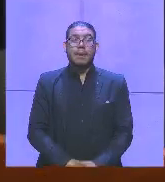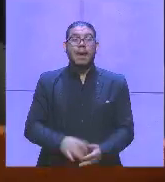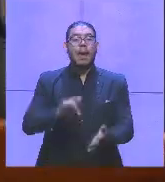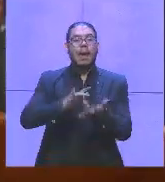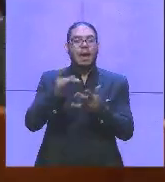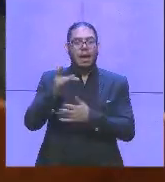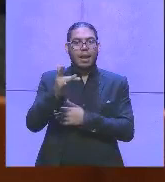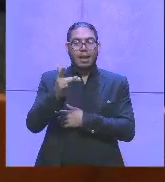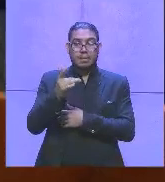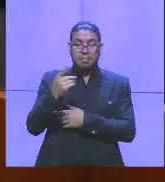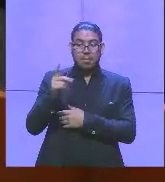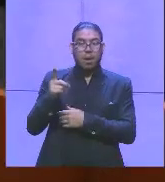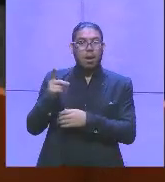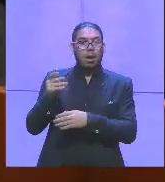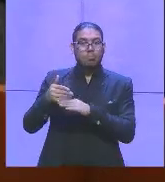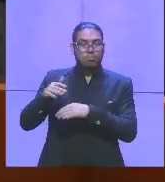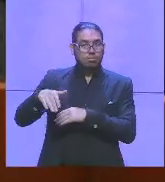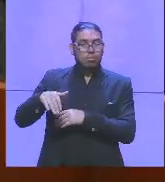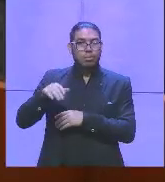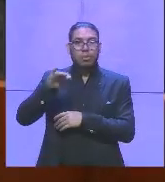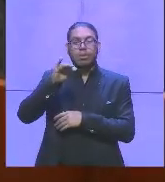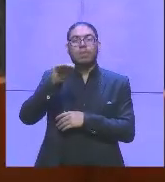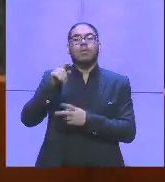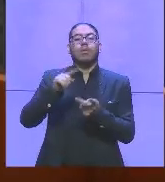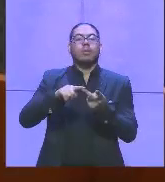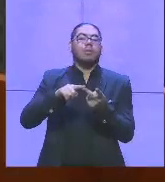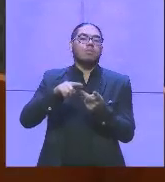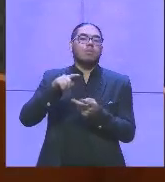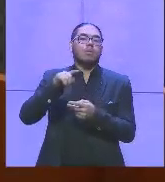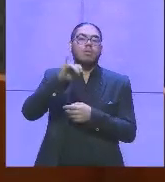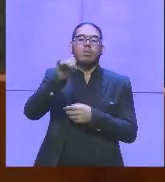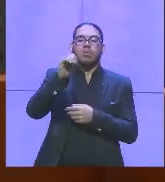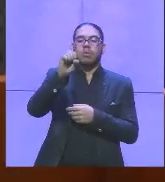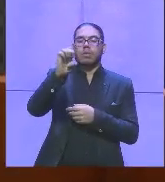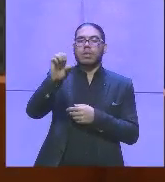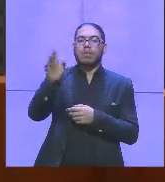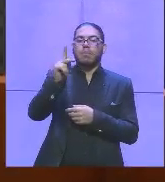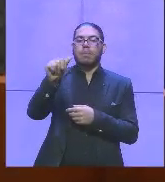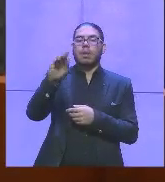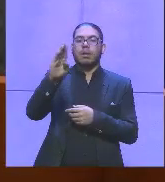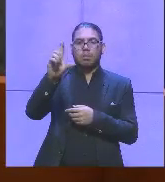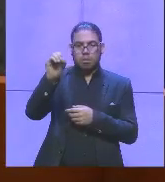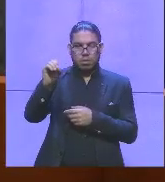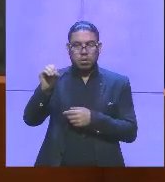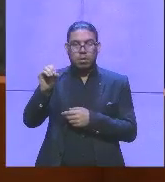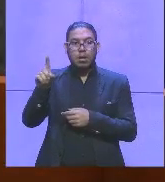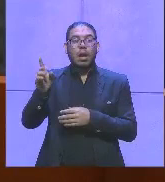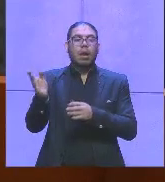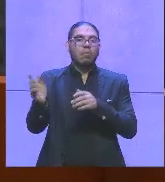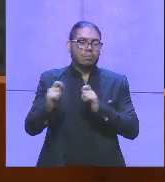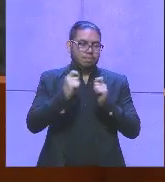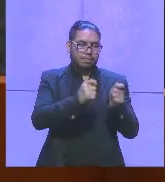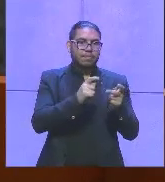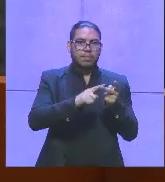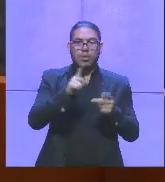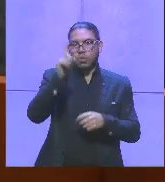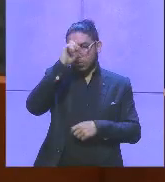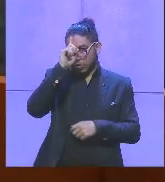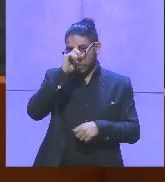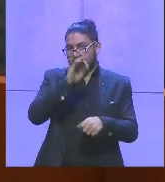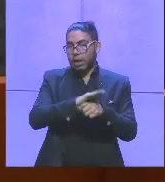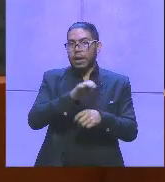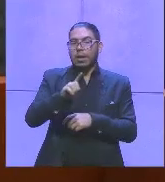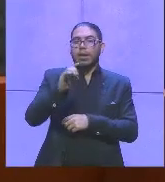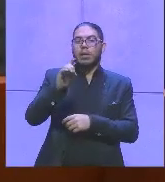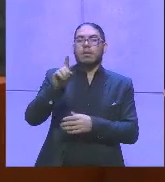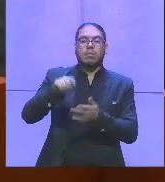Agradecemos las palabras del doctor José Pablo Abreu Sacramento. Tiene el uso de la palabra la consejera electoral del INE, la maestra